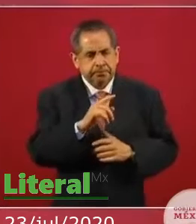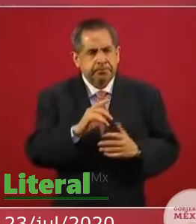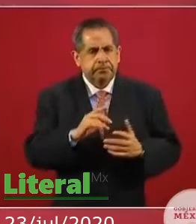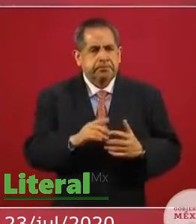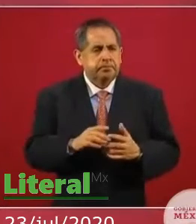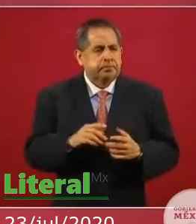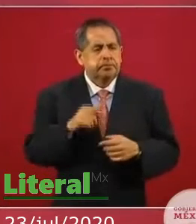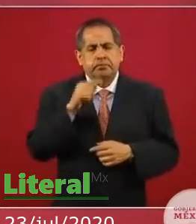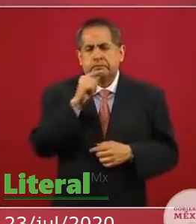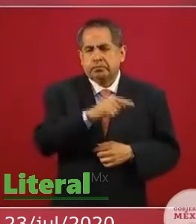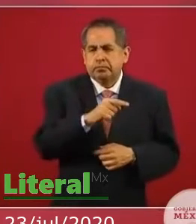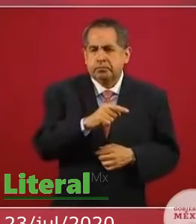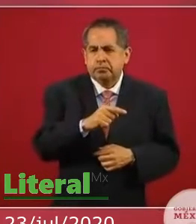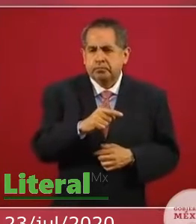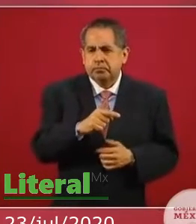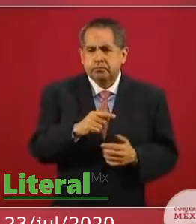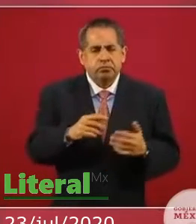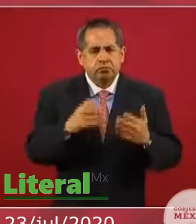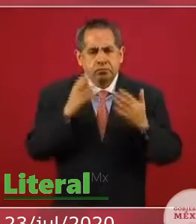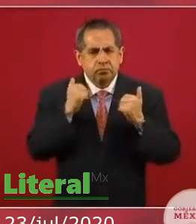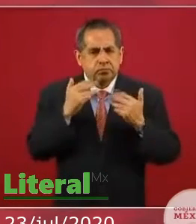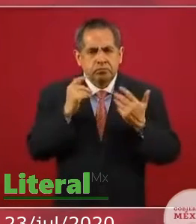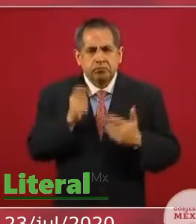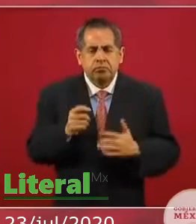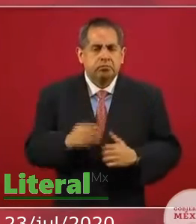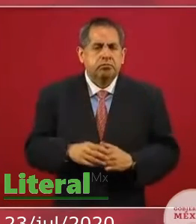en donde no había